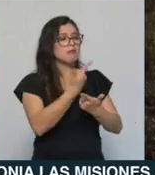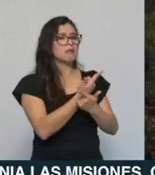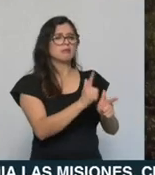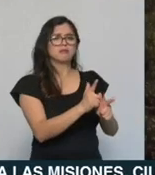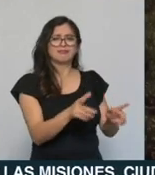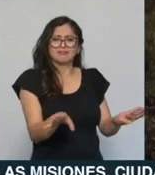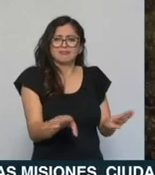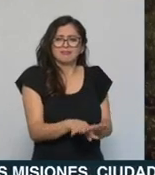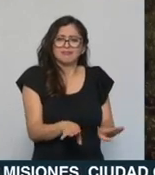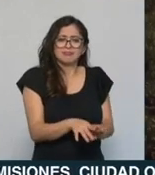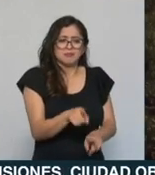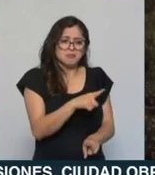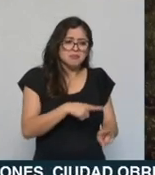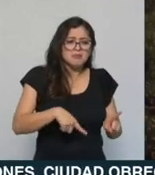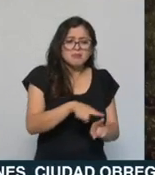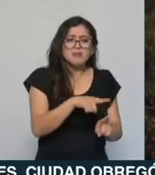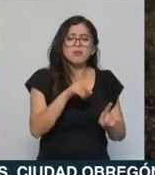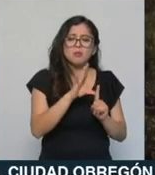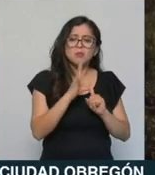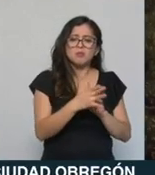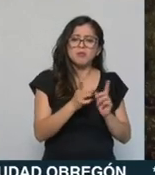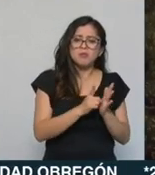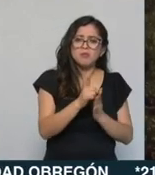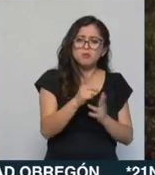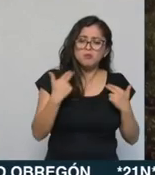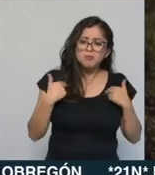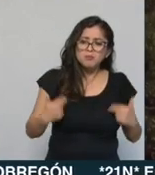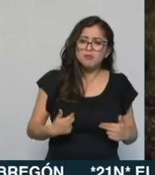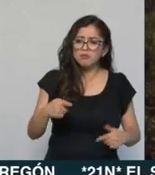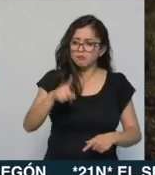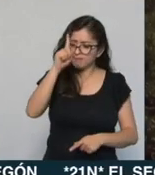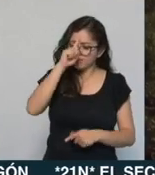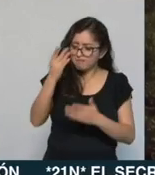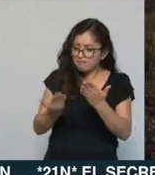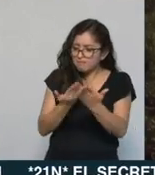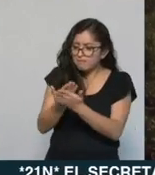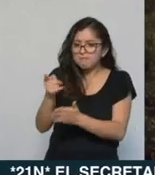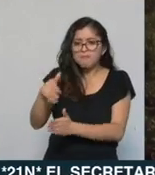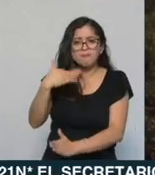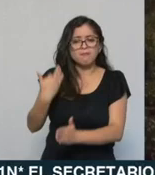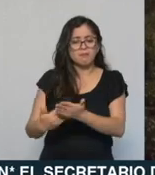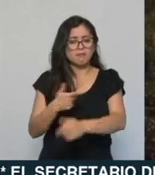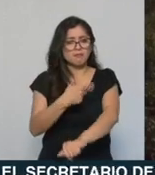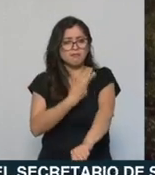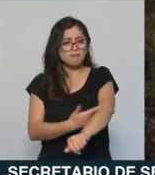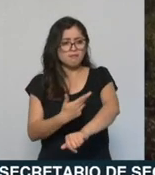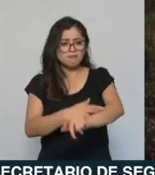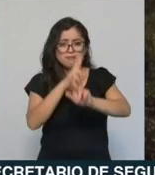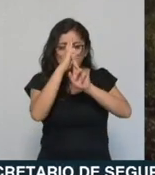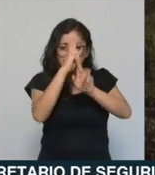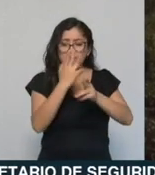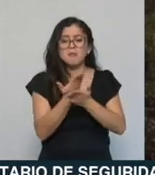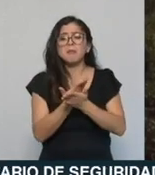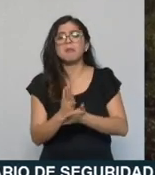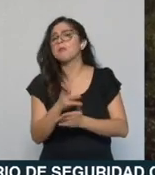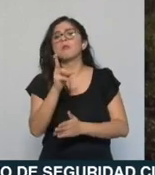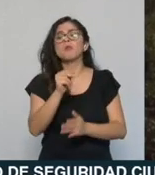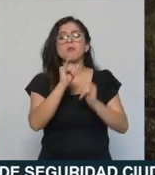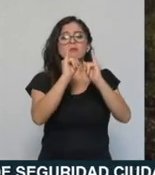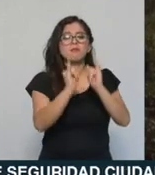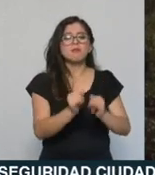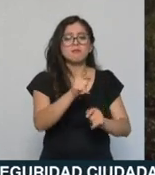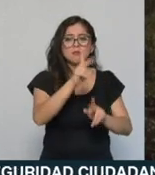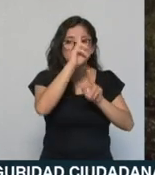emitiera una recomendación por faltar al debido proceso y también por no reconocer la identidad de género de la